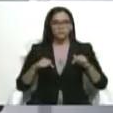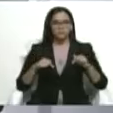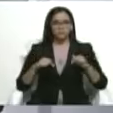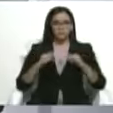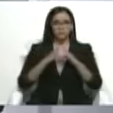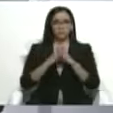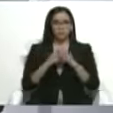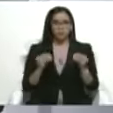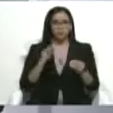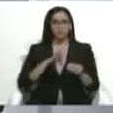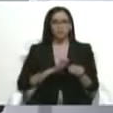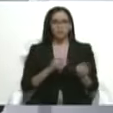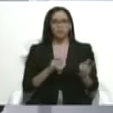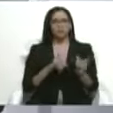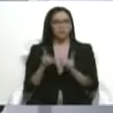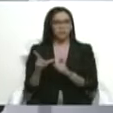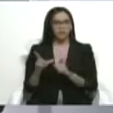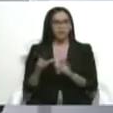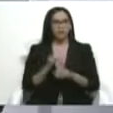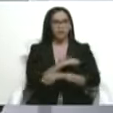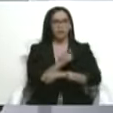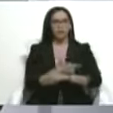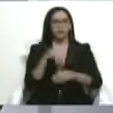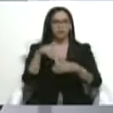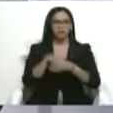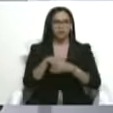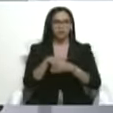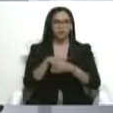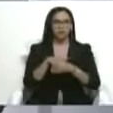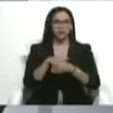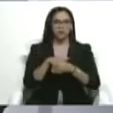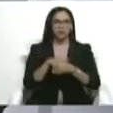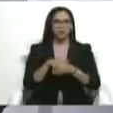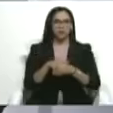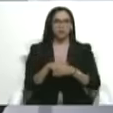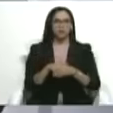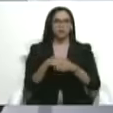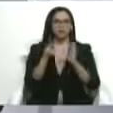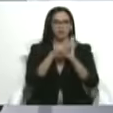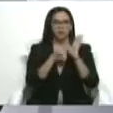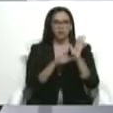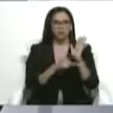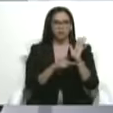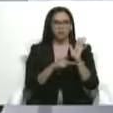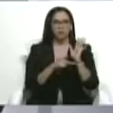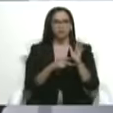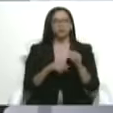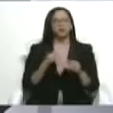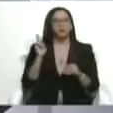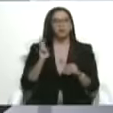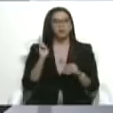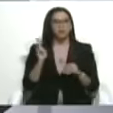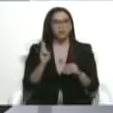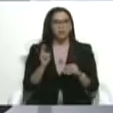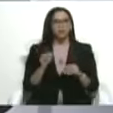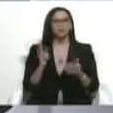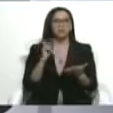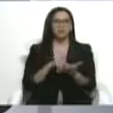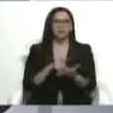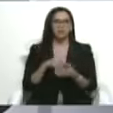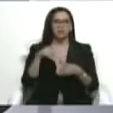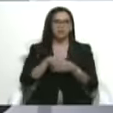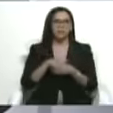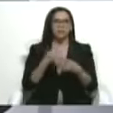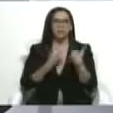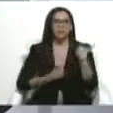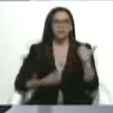Todo lo que está pautado, que el Poder Electoral en su agenda desglosó hacia llegar a las elecciones